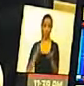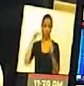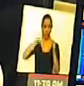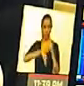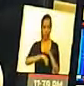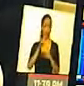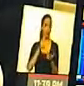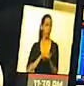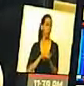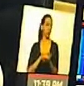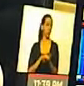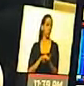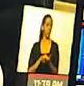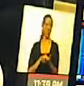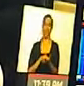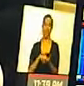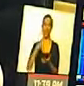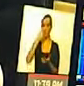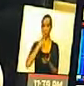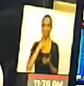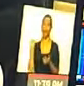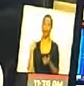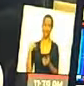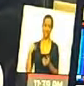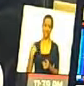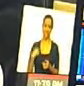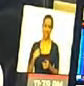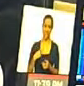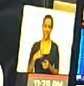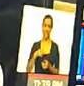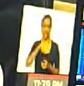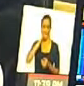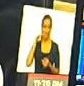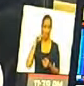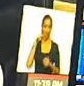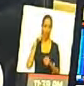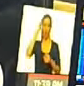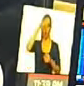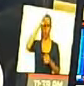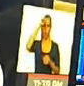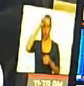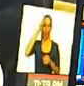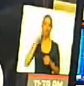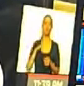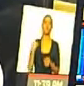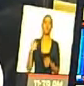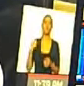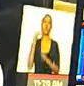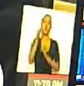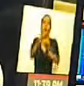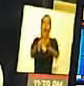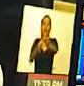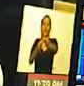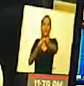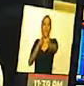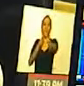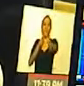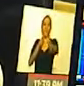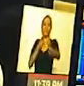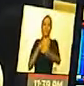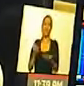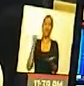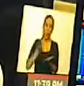y que el tipo, aparte de tener la cocaína ahí en la colonia Tovar, tuviese una flecha para mandar cocaína por el